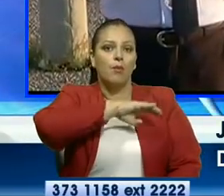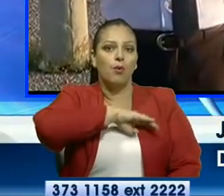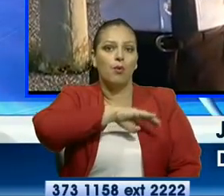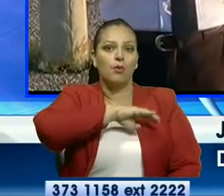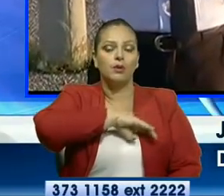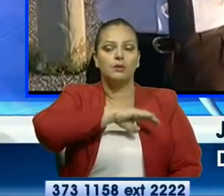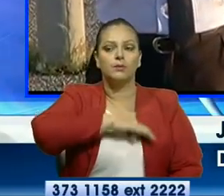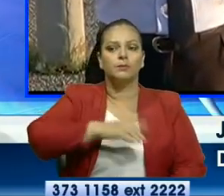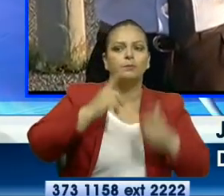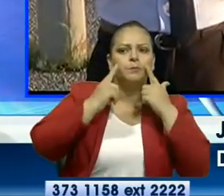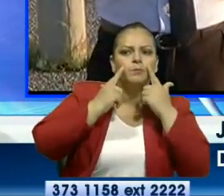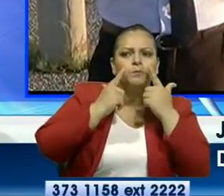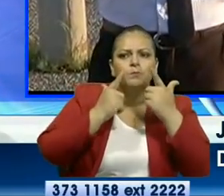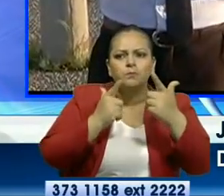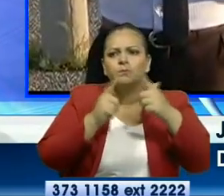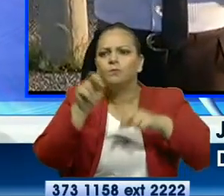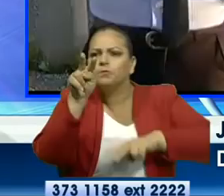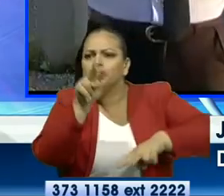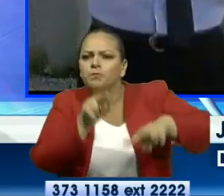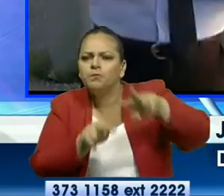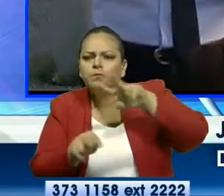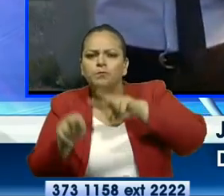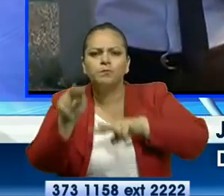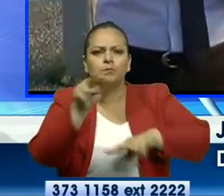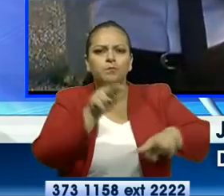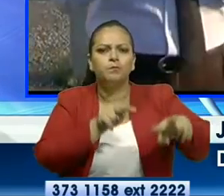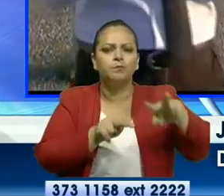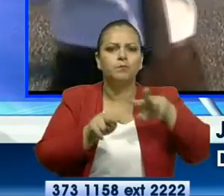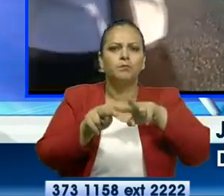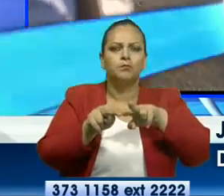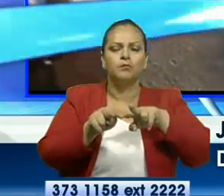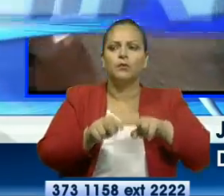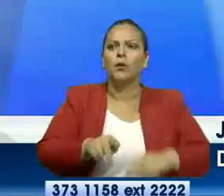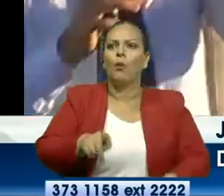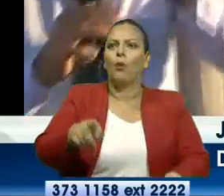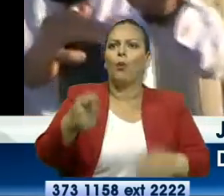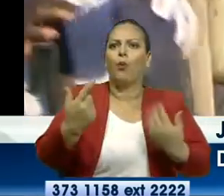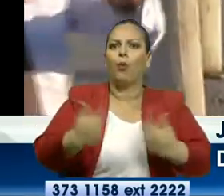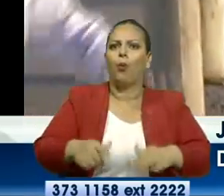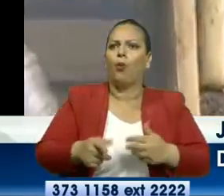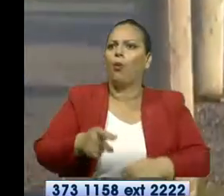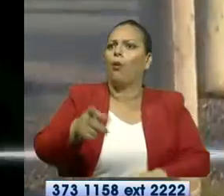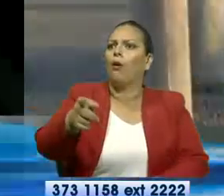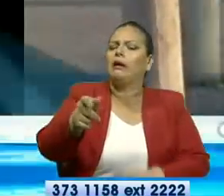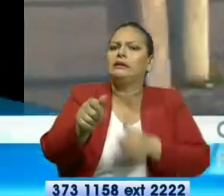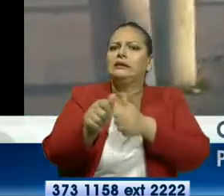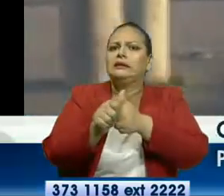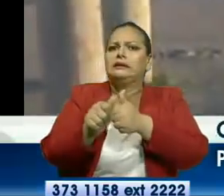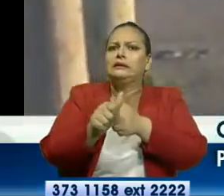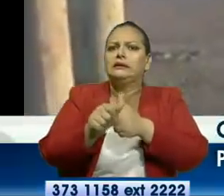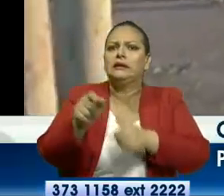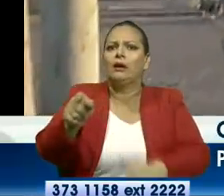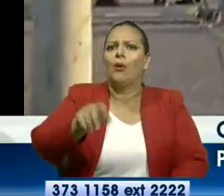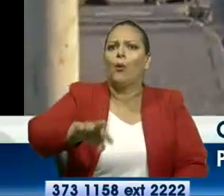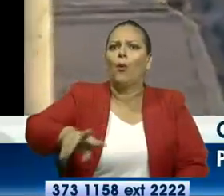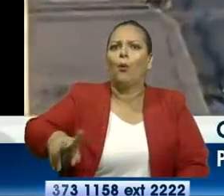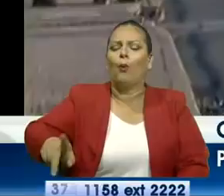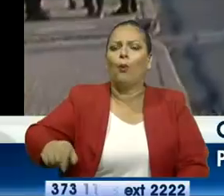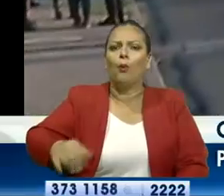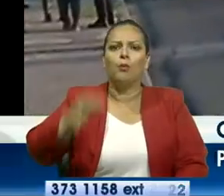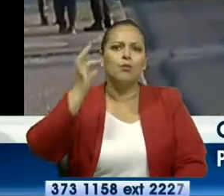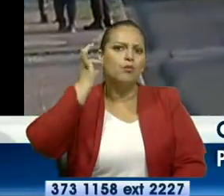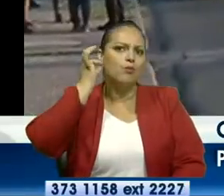un operativo antidelincuencial. Y aquí muy cerca acaba de registrarse un robo. Las perjudicadas en este caso